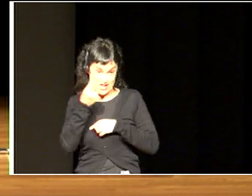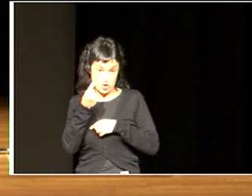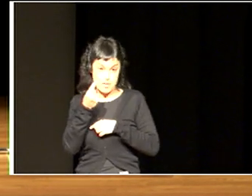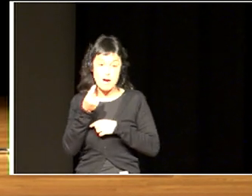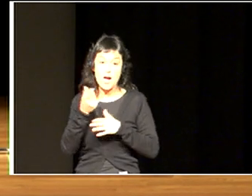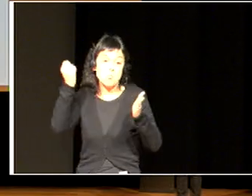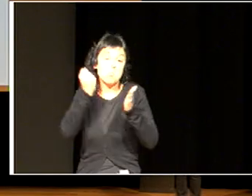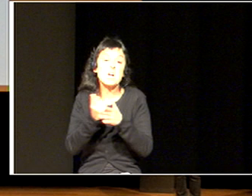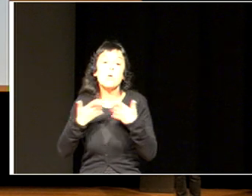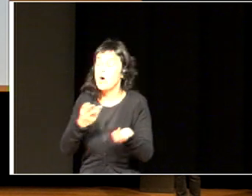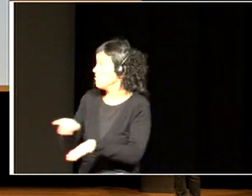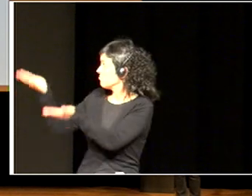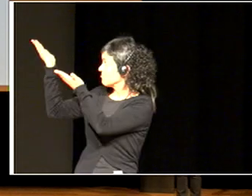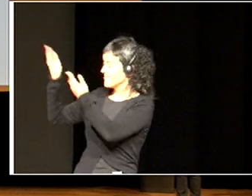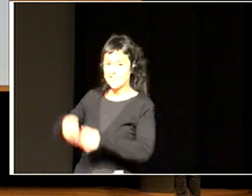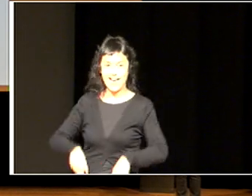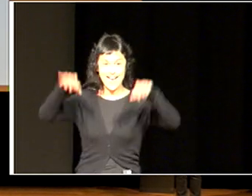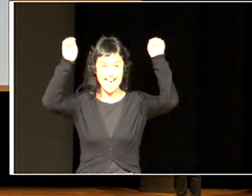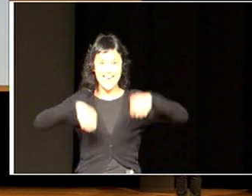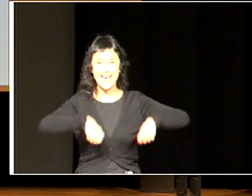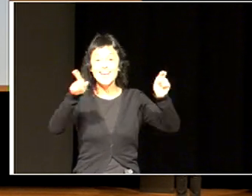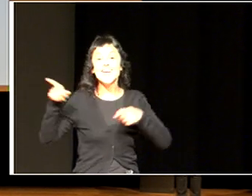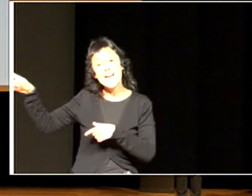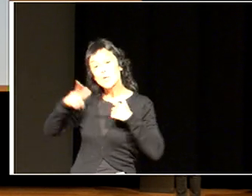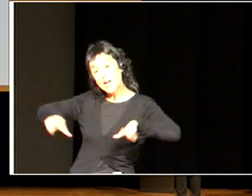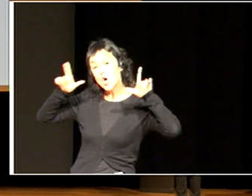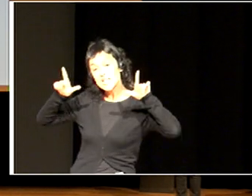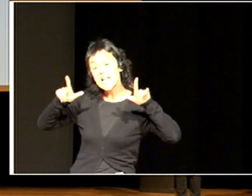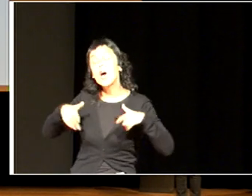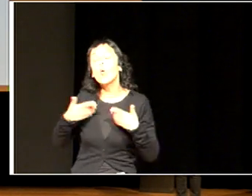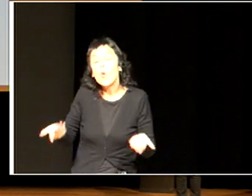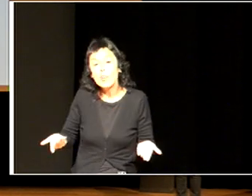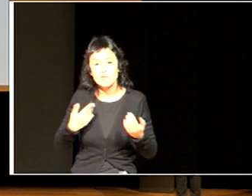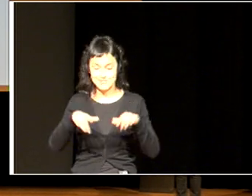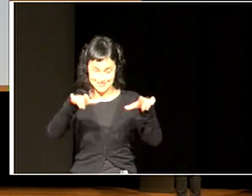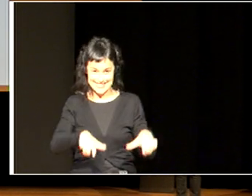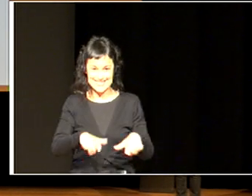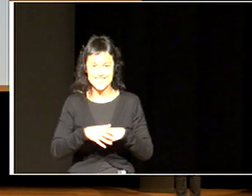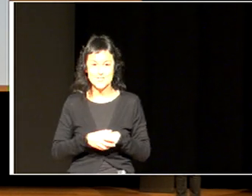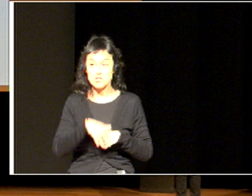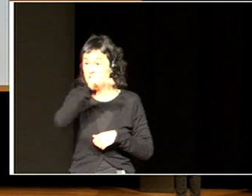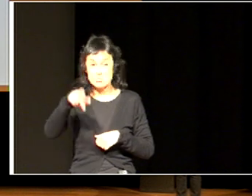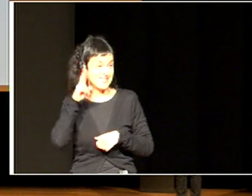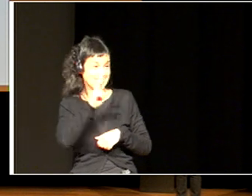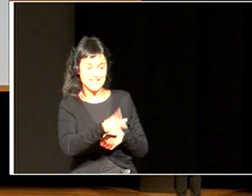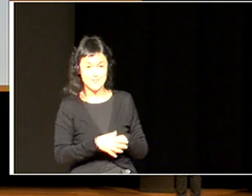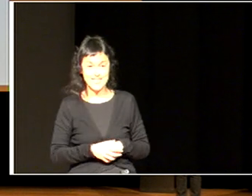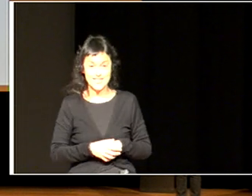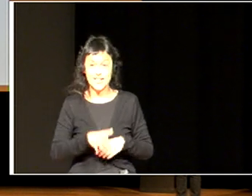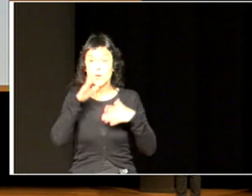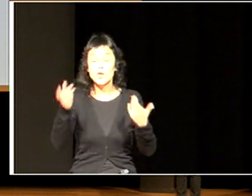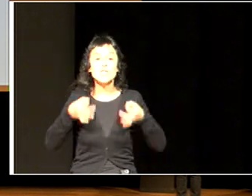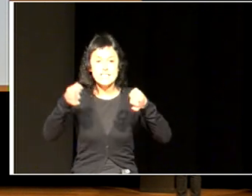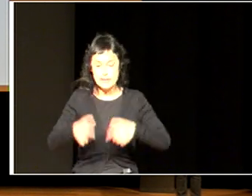varias cosas cuando sale la animadora ser protagonista en el descanso cuando nadie mira por eso ti de salir en bragas y